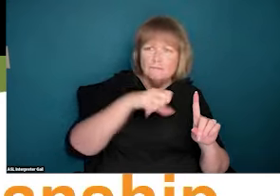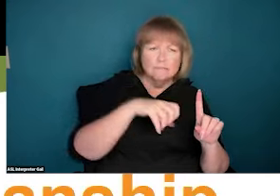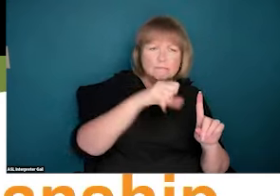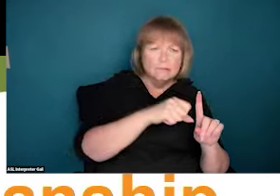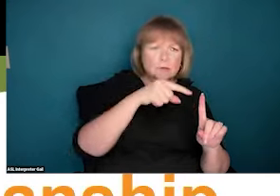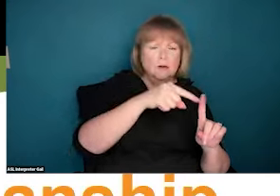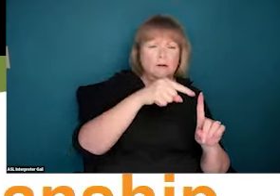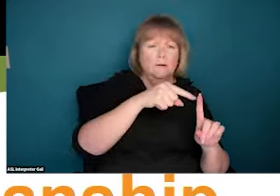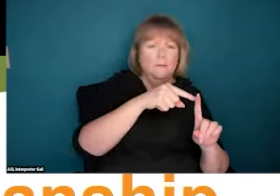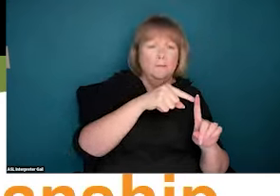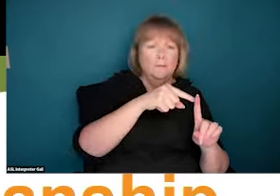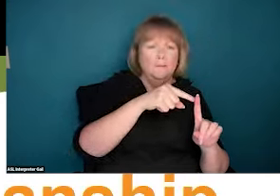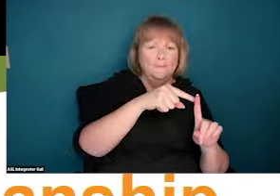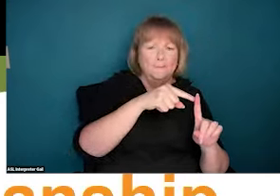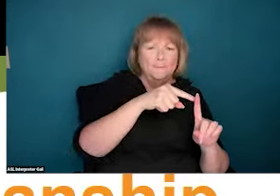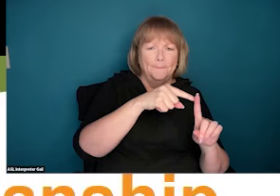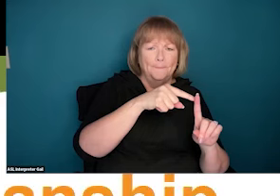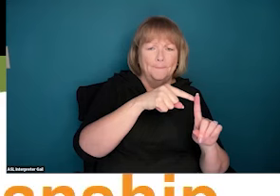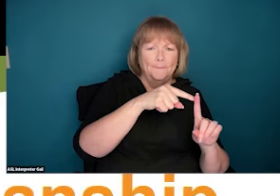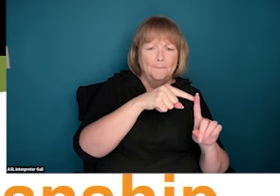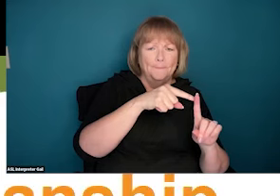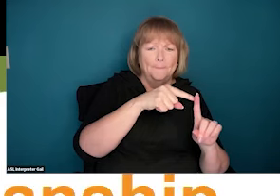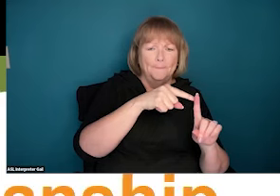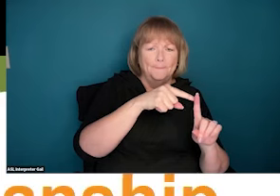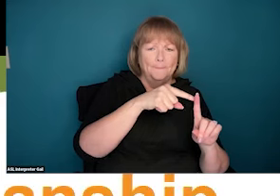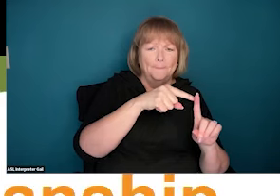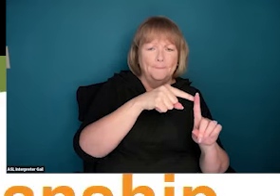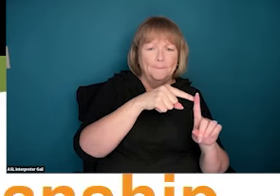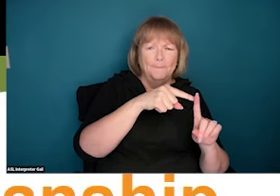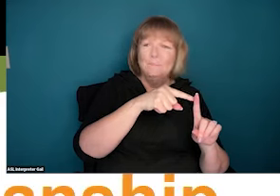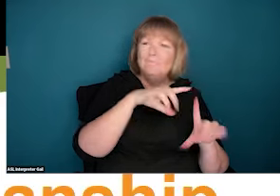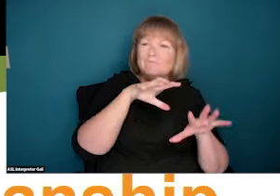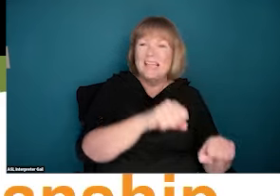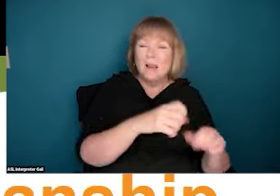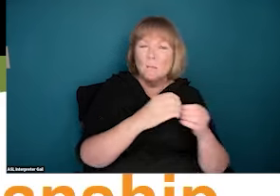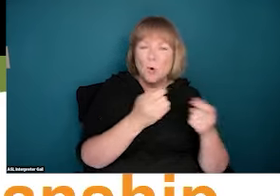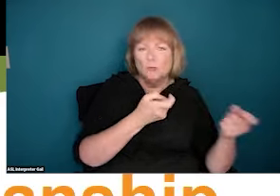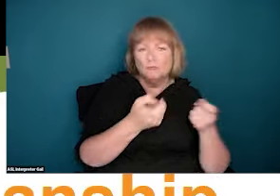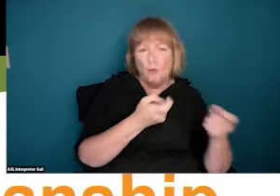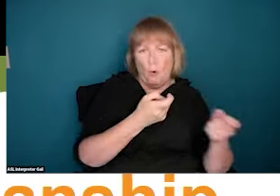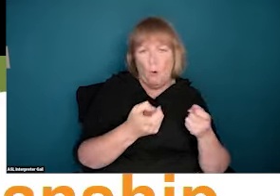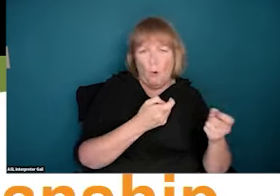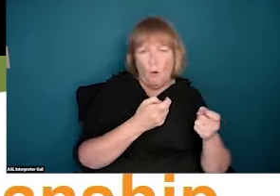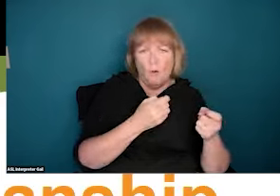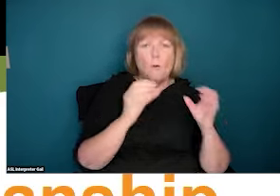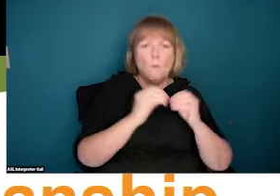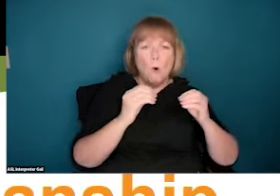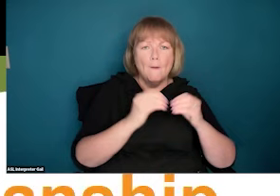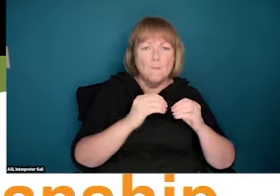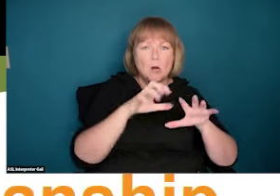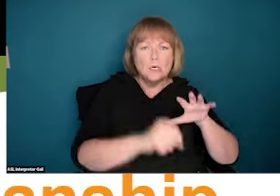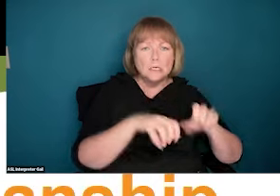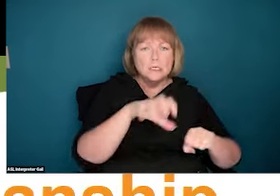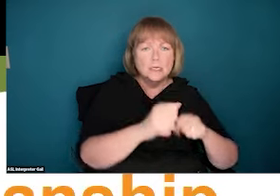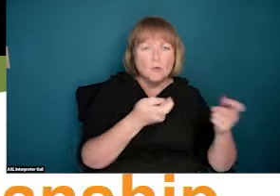muchos de las personas con las cuales nosotros hablamos, que son discapacitadas y ya han tenido un,